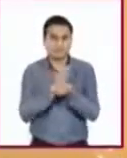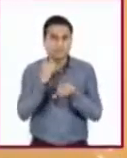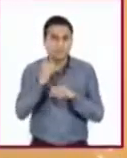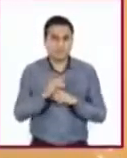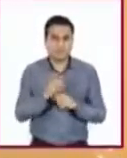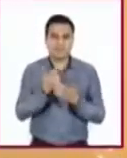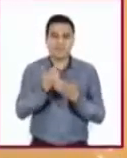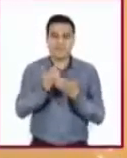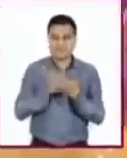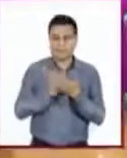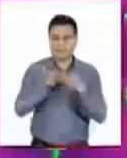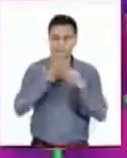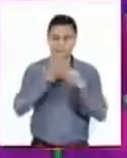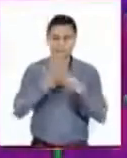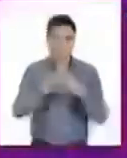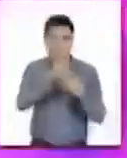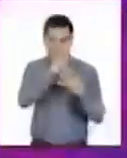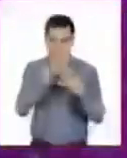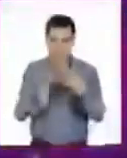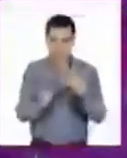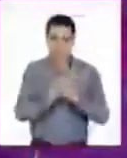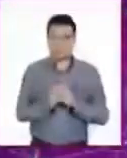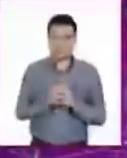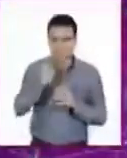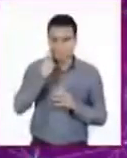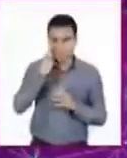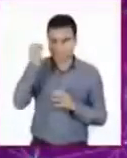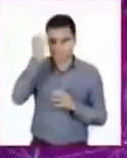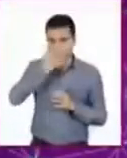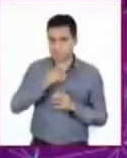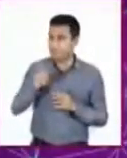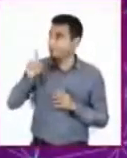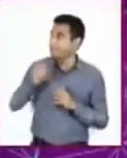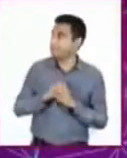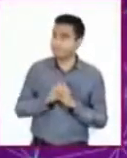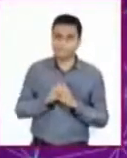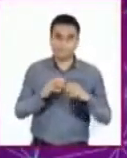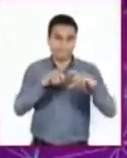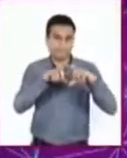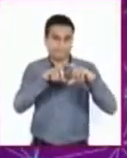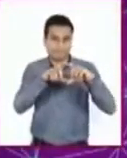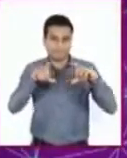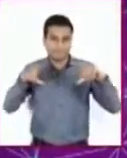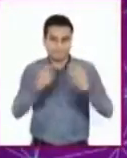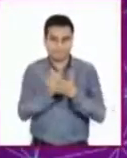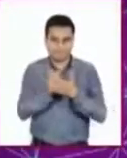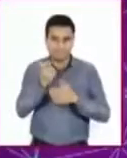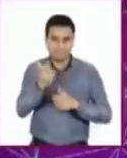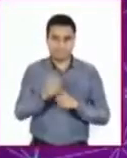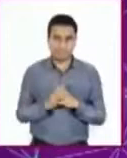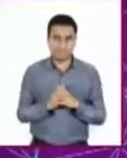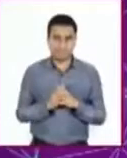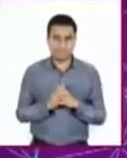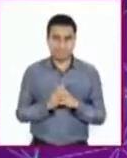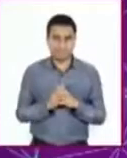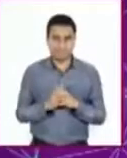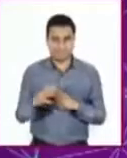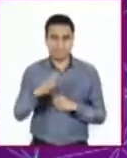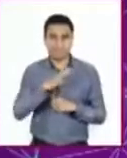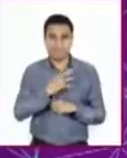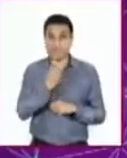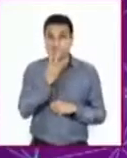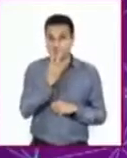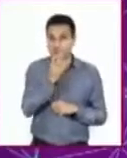pagos que recibe el trabajador. En la imagen observamos el comprobante de pago de José, que se encuentra dividido en